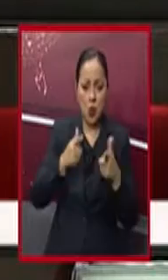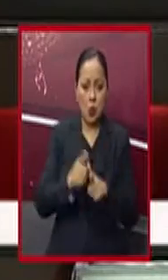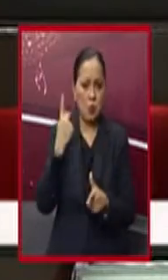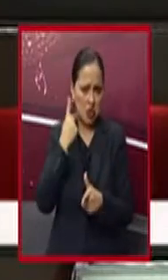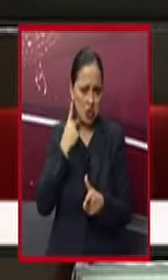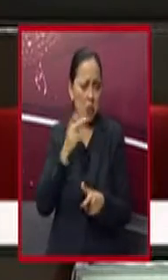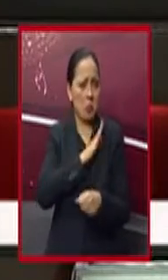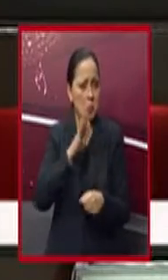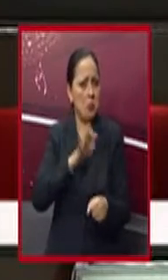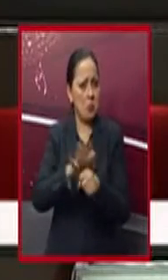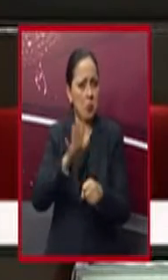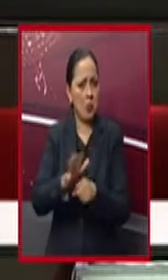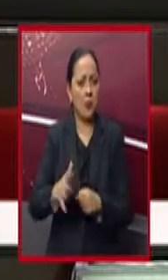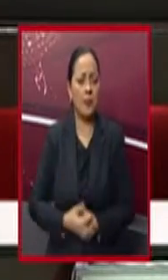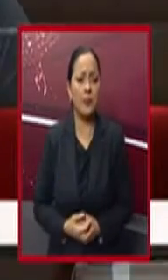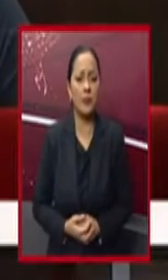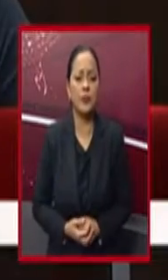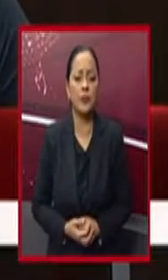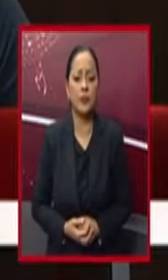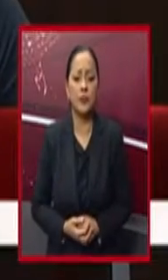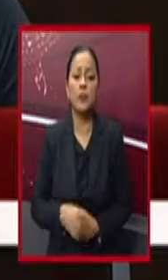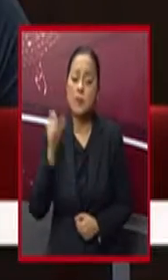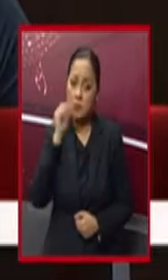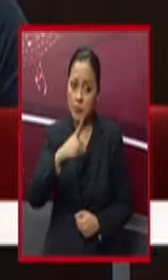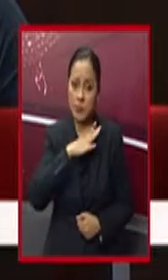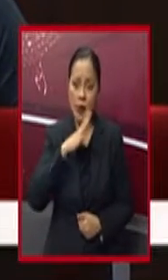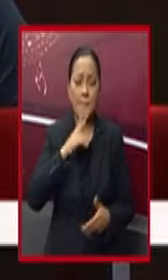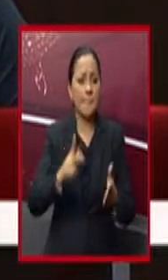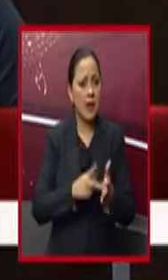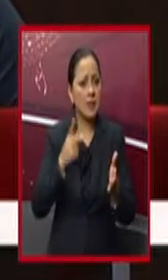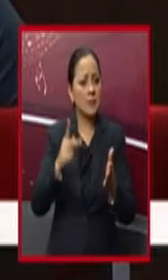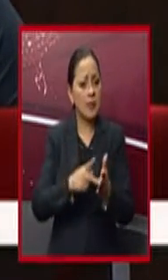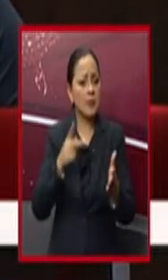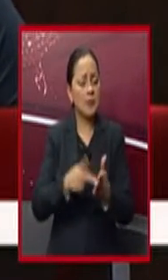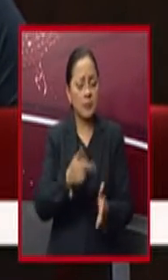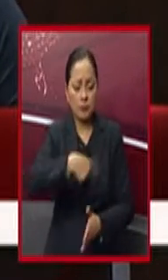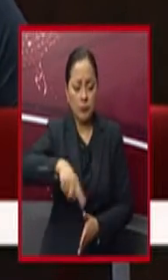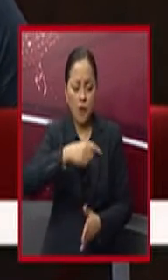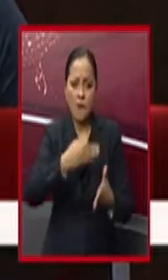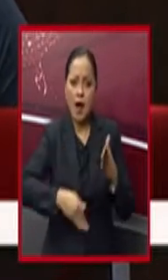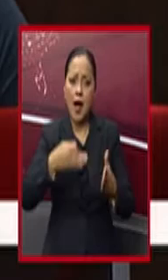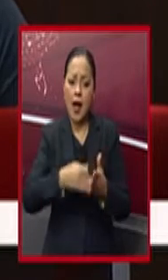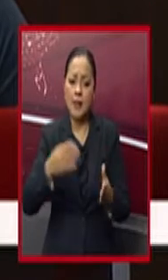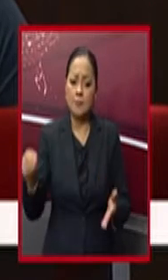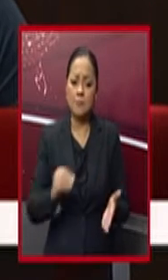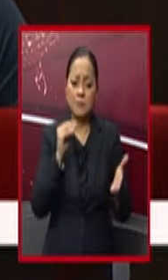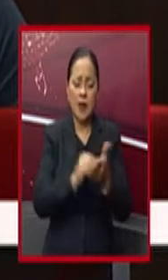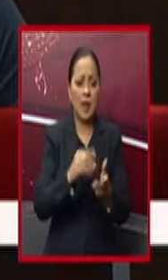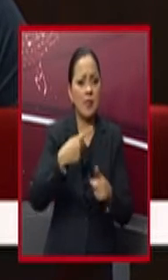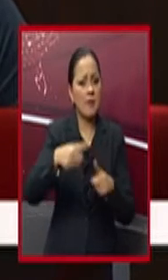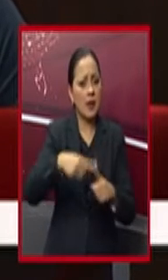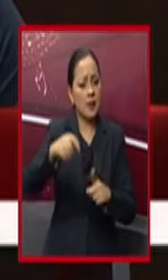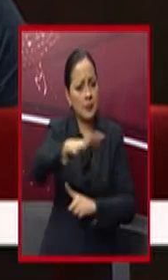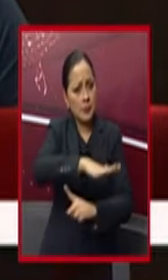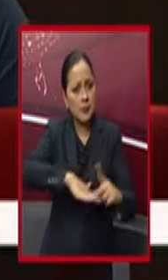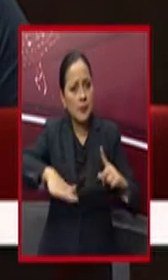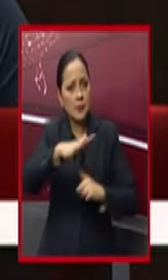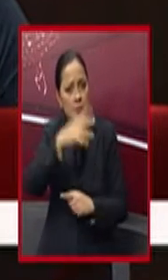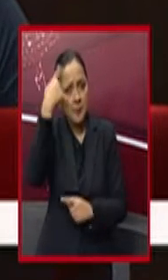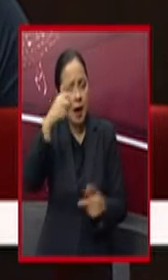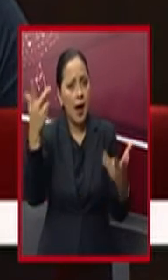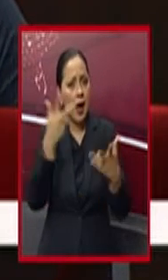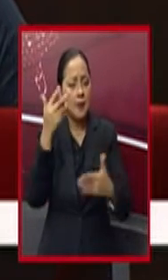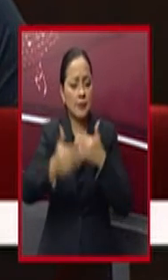parlamentario. Ha planteado reiteradamente la necesidad de generar las condiciones que permitan